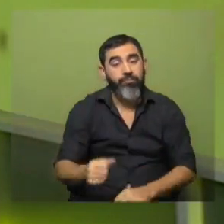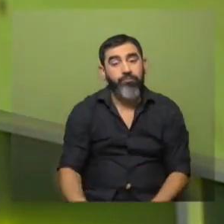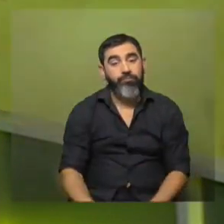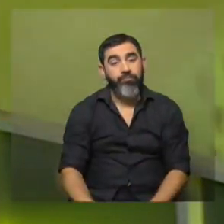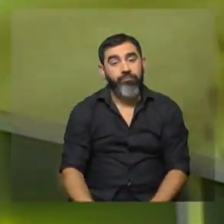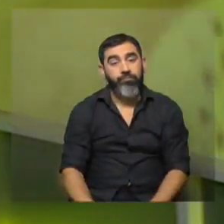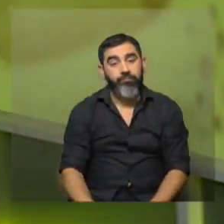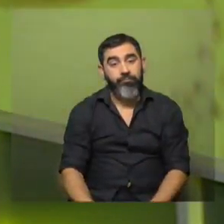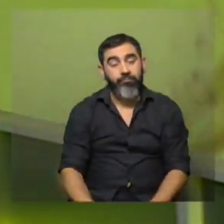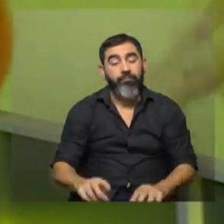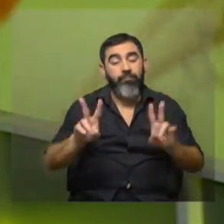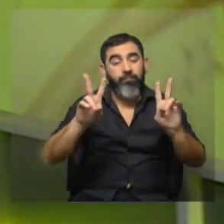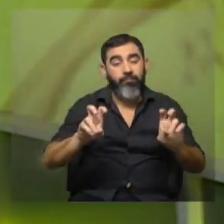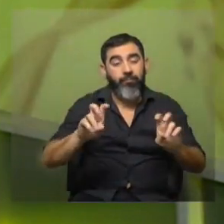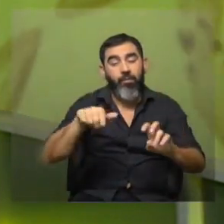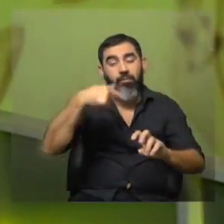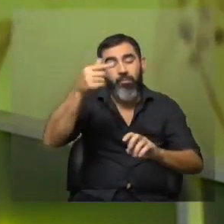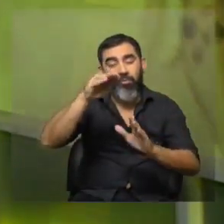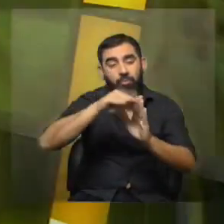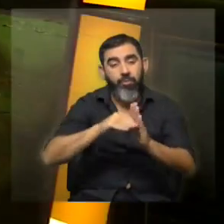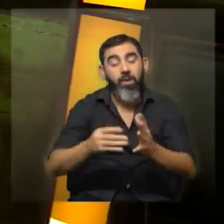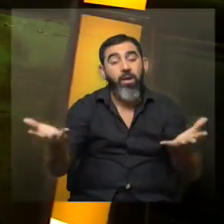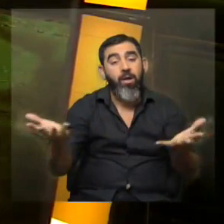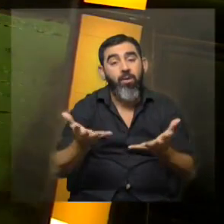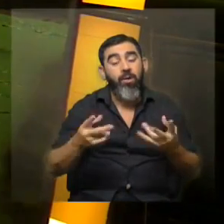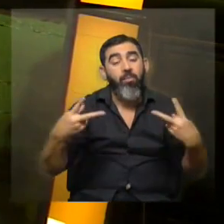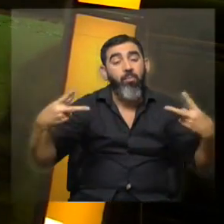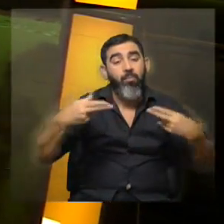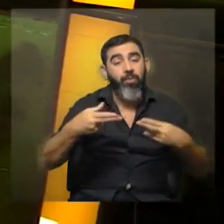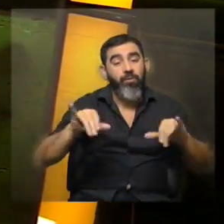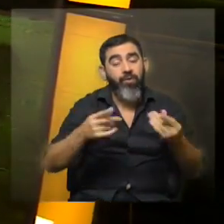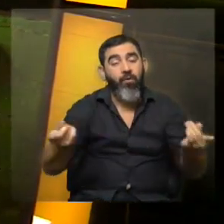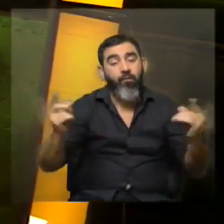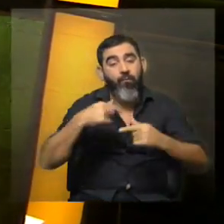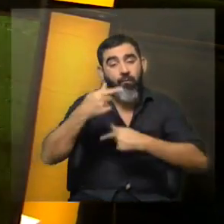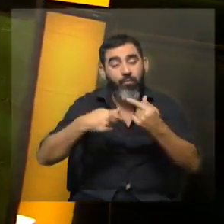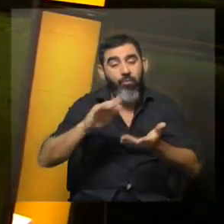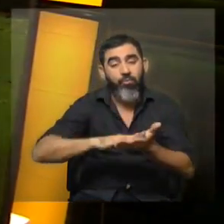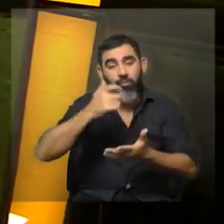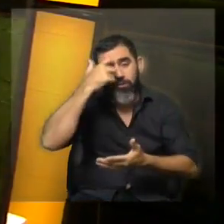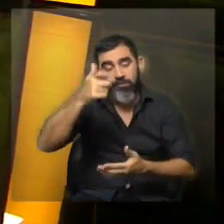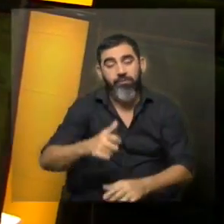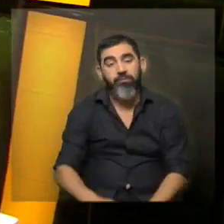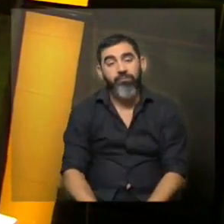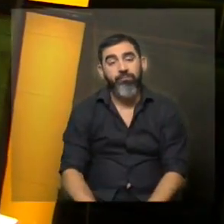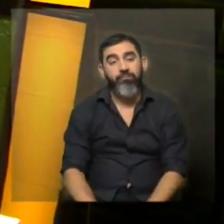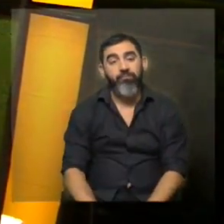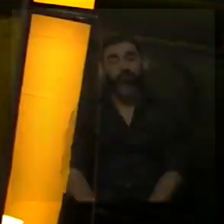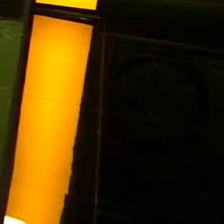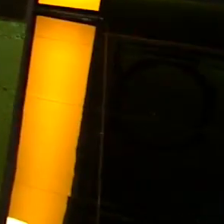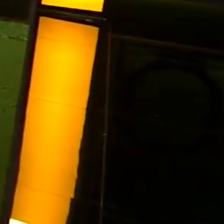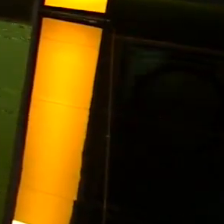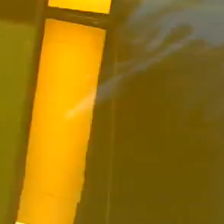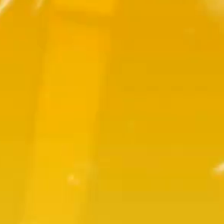estar volviendo sobre este tema en próximas semanas. Pero ahora, pausa y ya continuamos aquí en Sobre Ciencia en TV Ciudad.